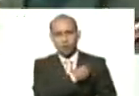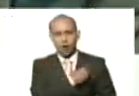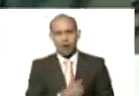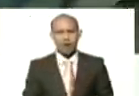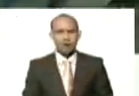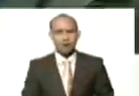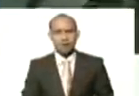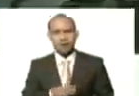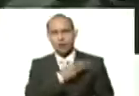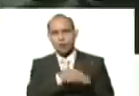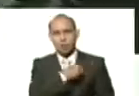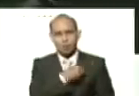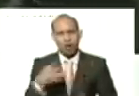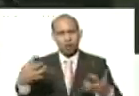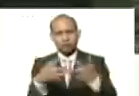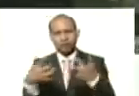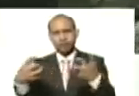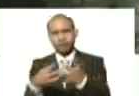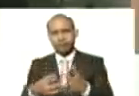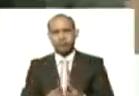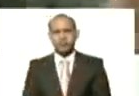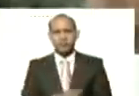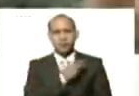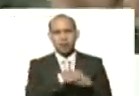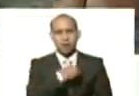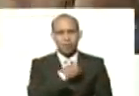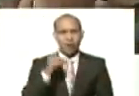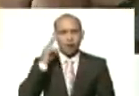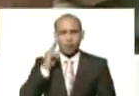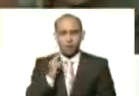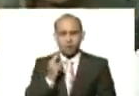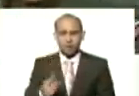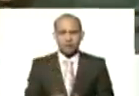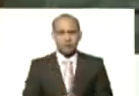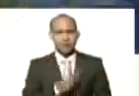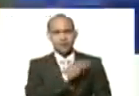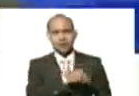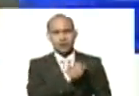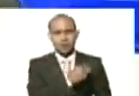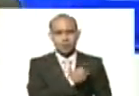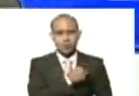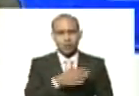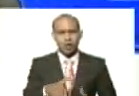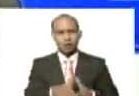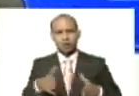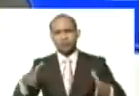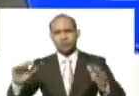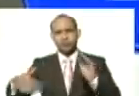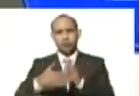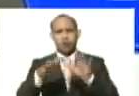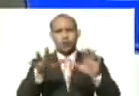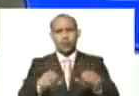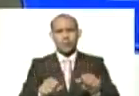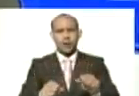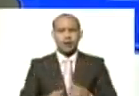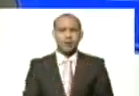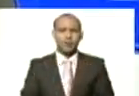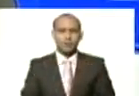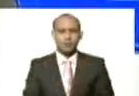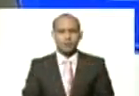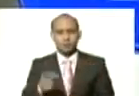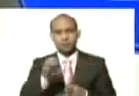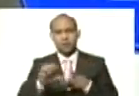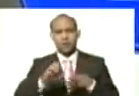La moral combativa, la moral bolivariana, la moral antiimperialista. Un